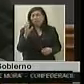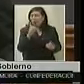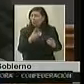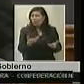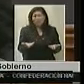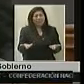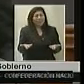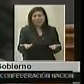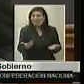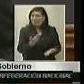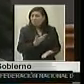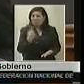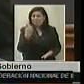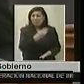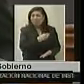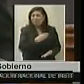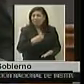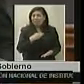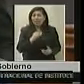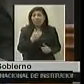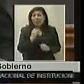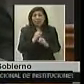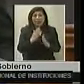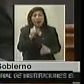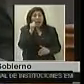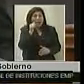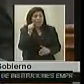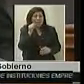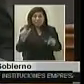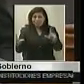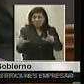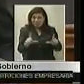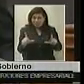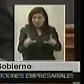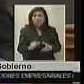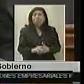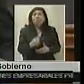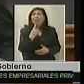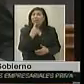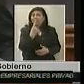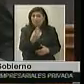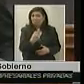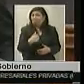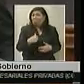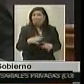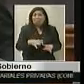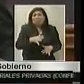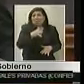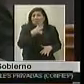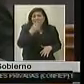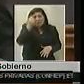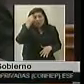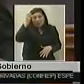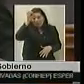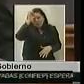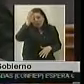cabe? El señor primer ministro el día de ayer en un programa de televisión sale a decir: yo no sé qué tiene en la cabeza